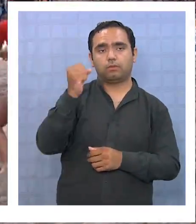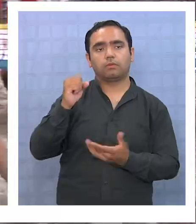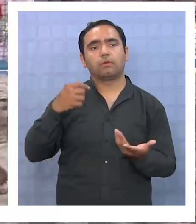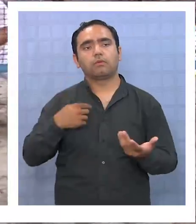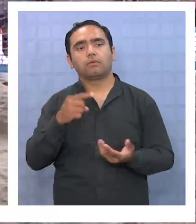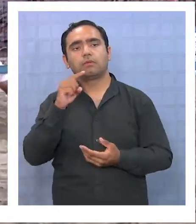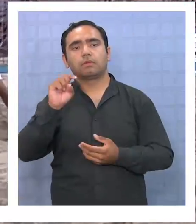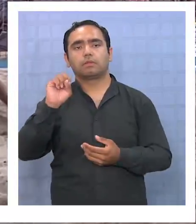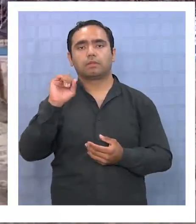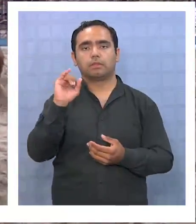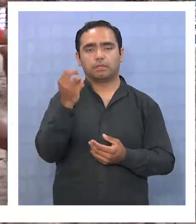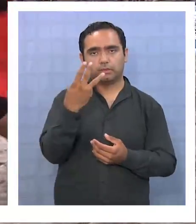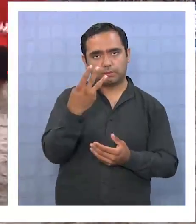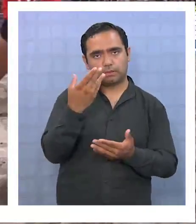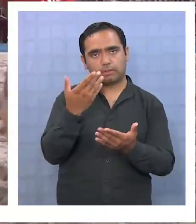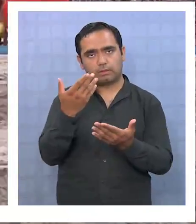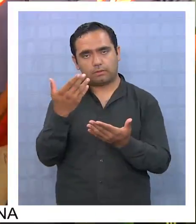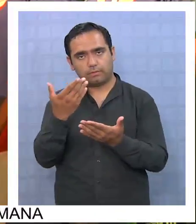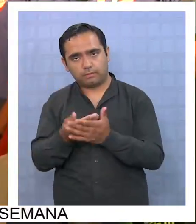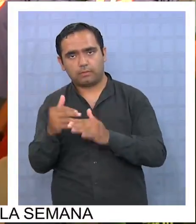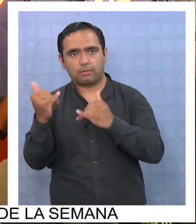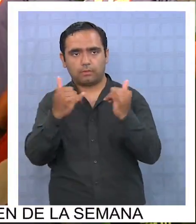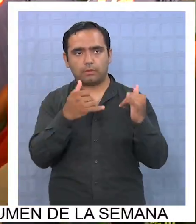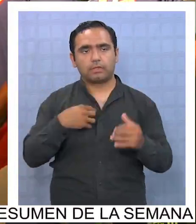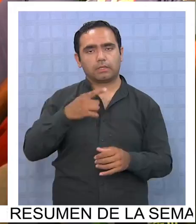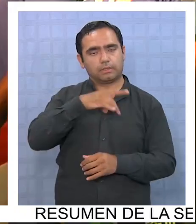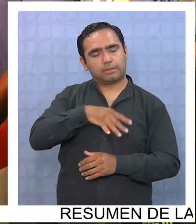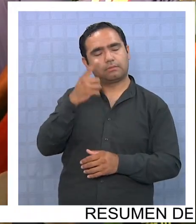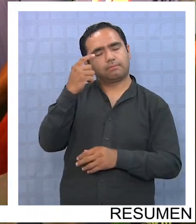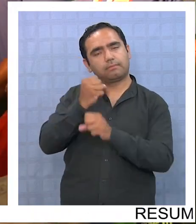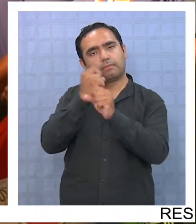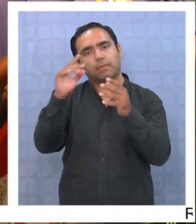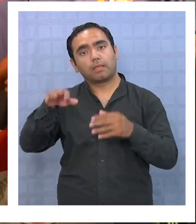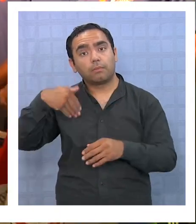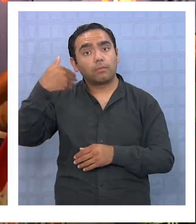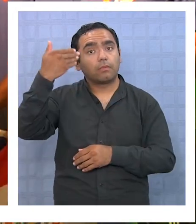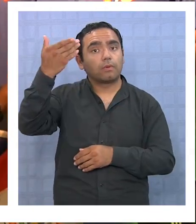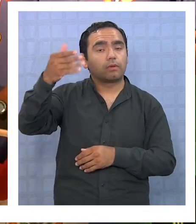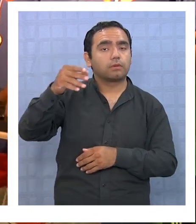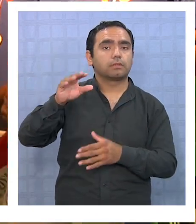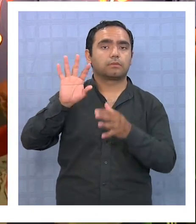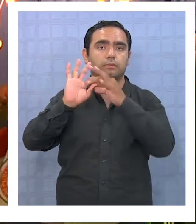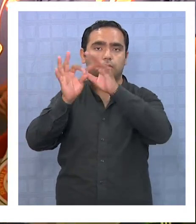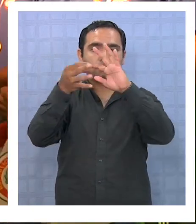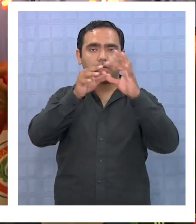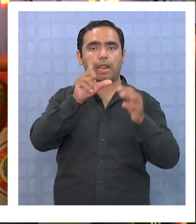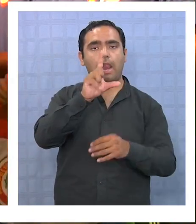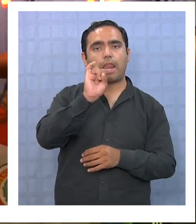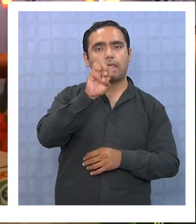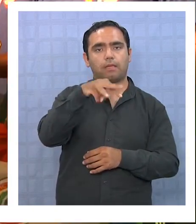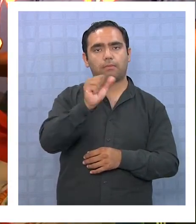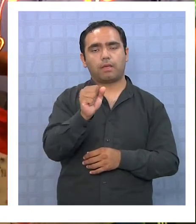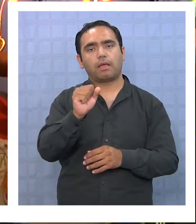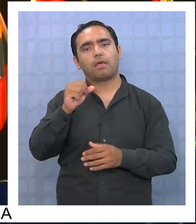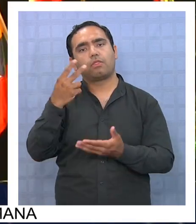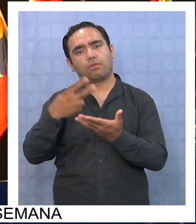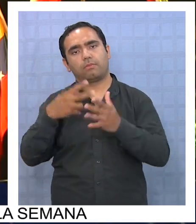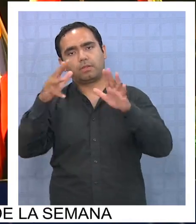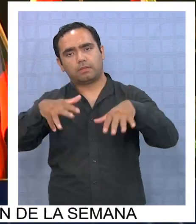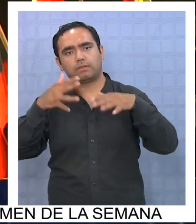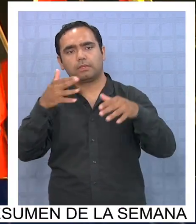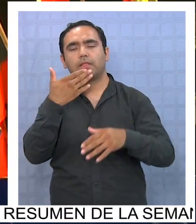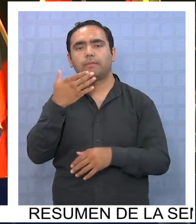Playa, que deja al equipo chileno aún más ilusionado de cara a los próximos Juegos Panamericanos de Lima 2019, y para las próximas